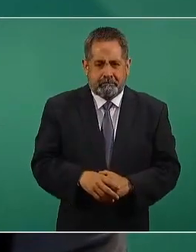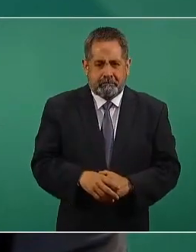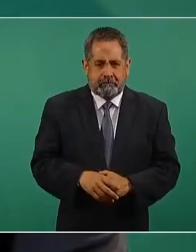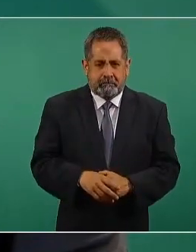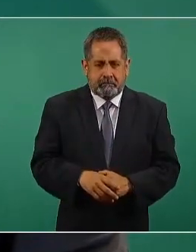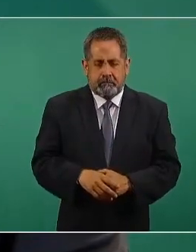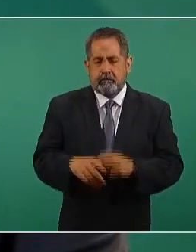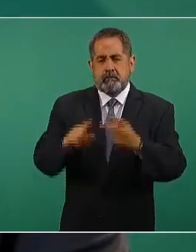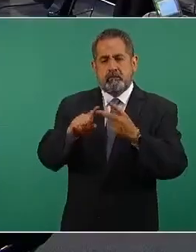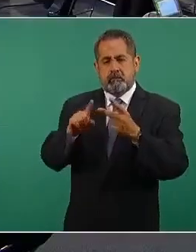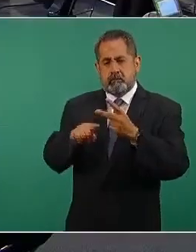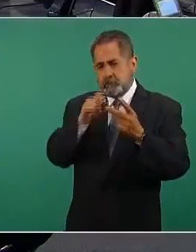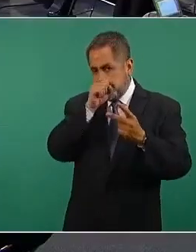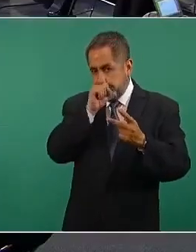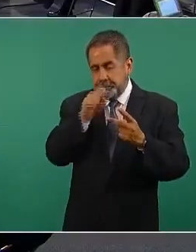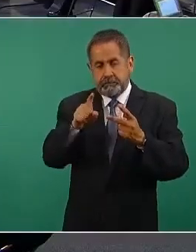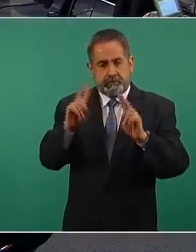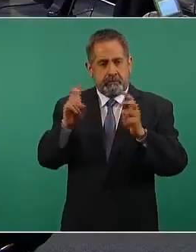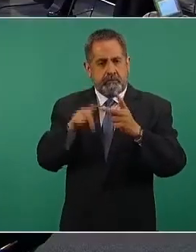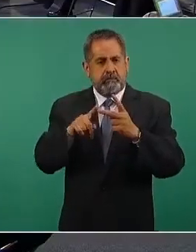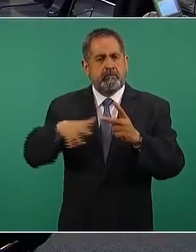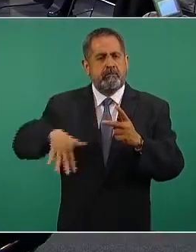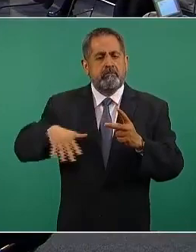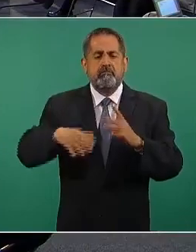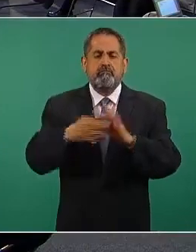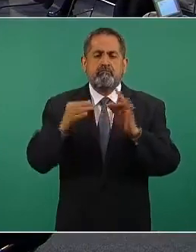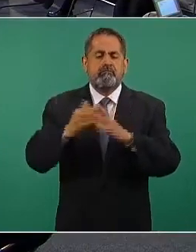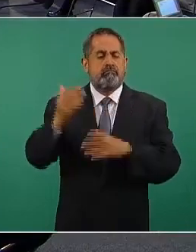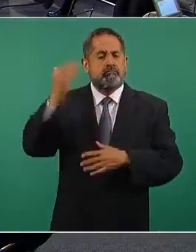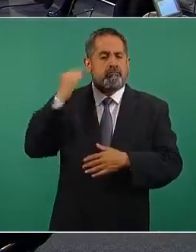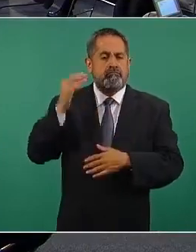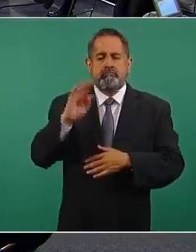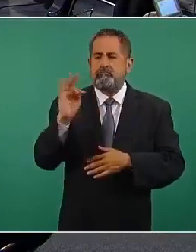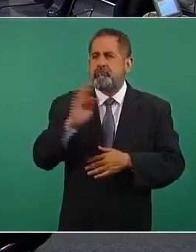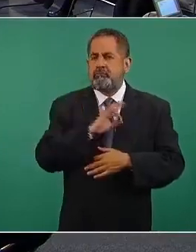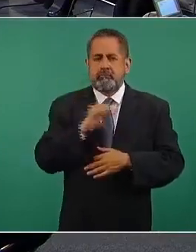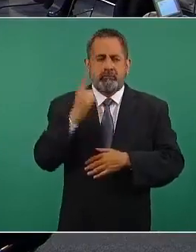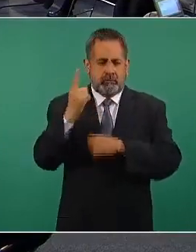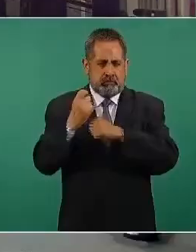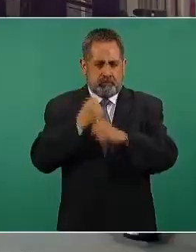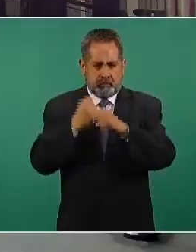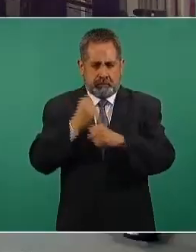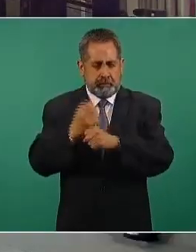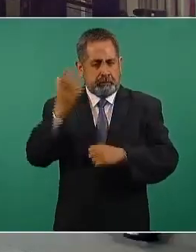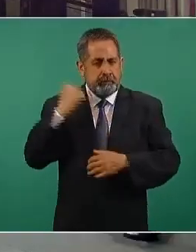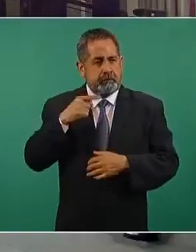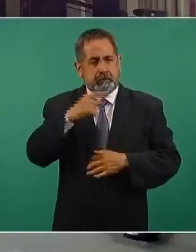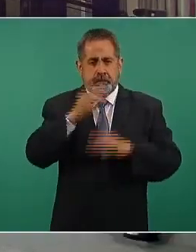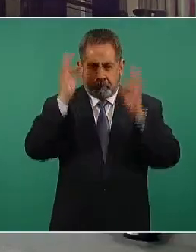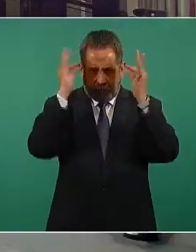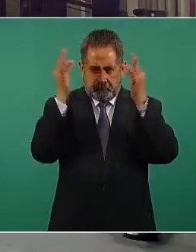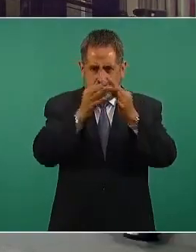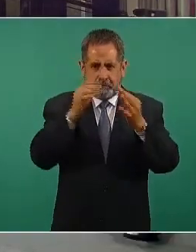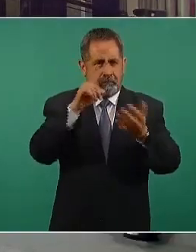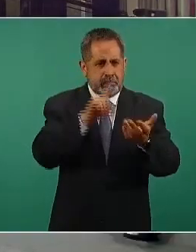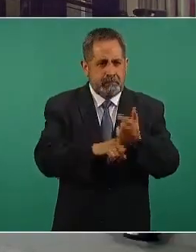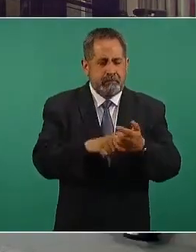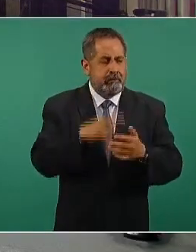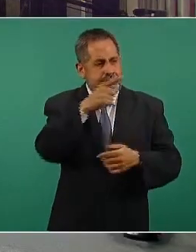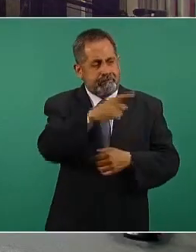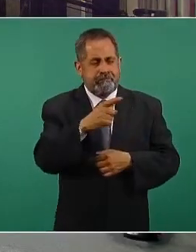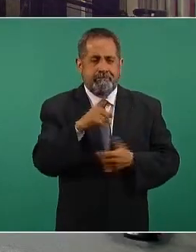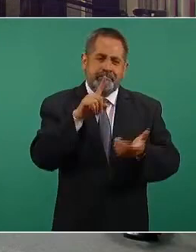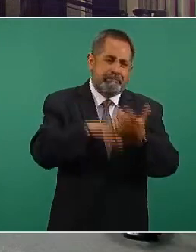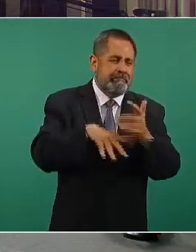Dos últimas cosas del mismo tema, presidente. Decía hace varios meses, quizá hace un año, que las aduanas son un monstruo de 100